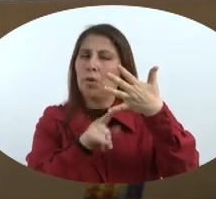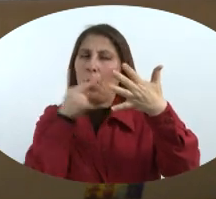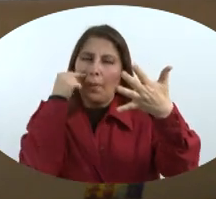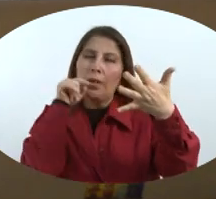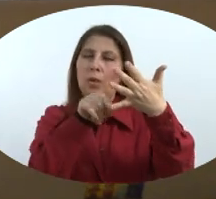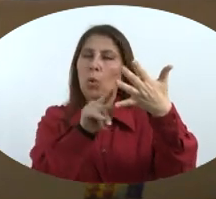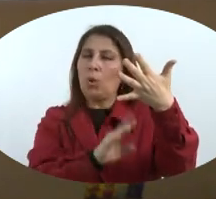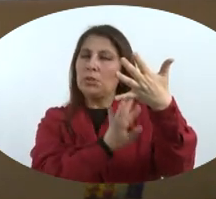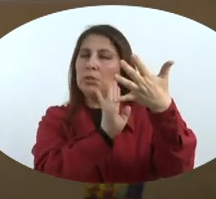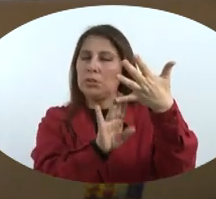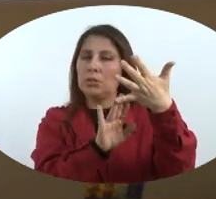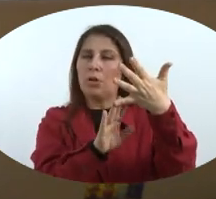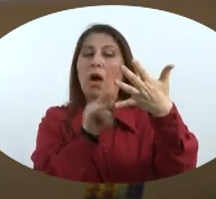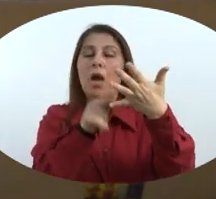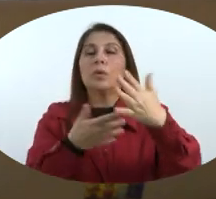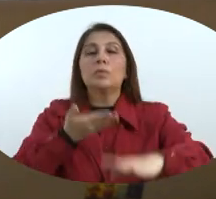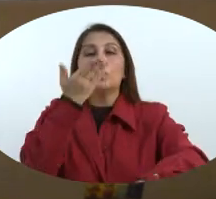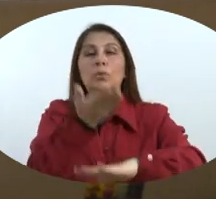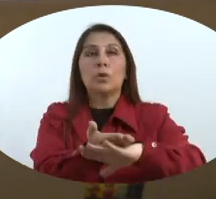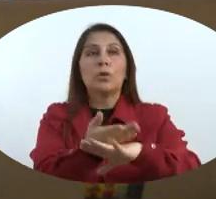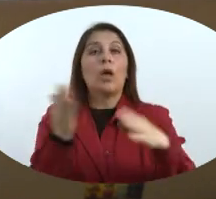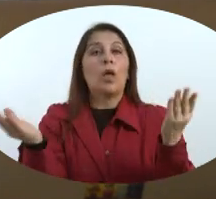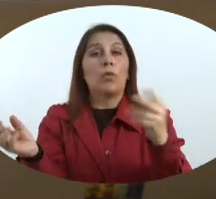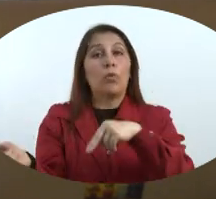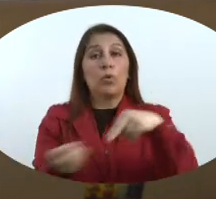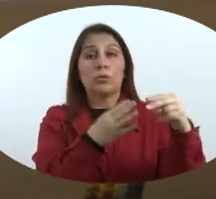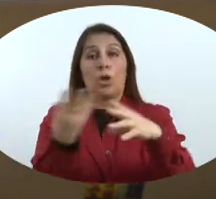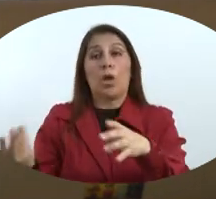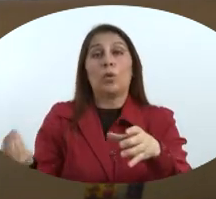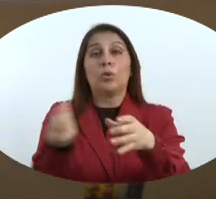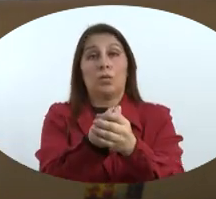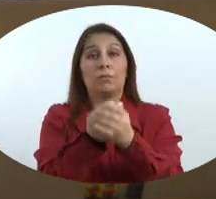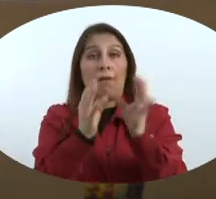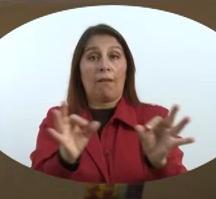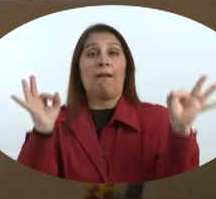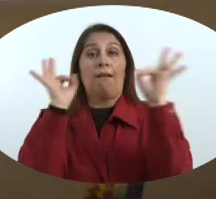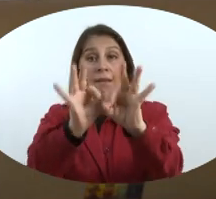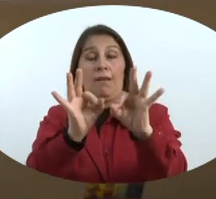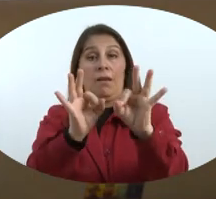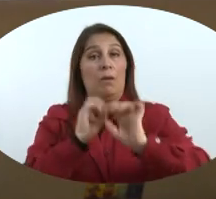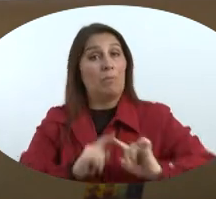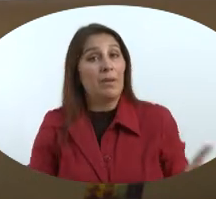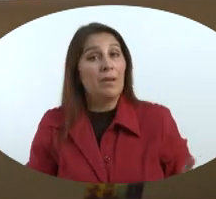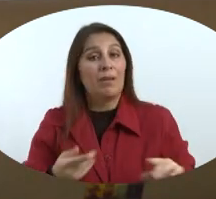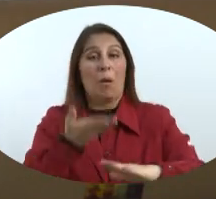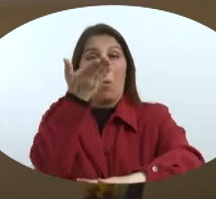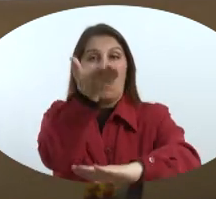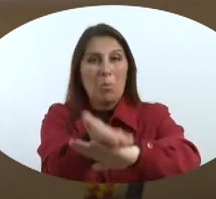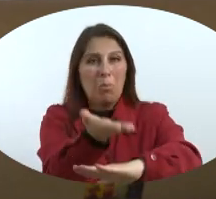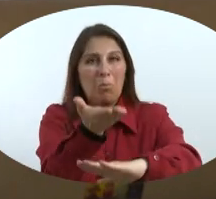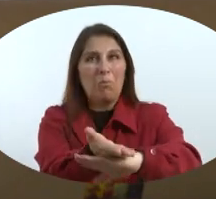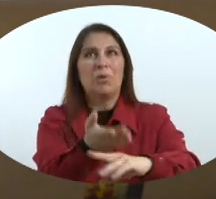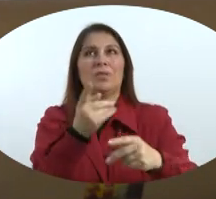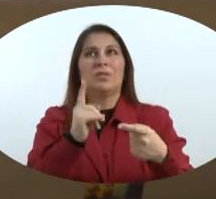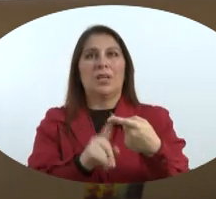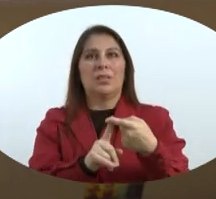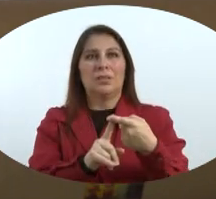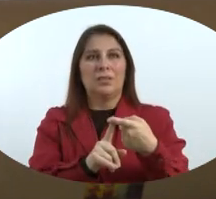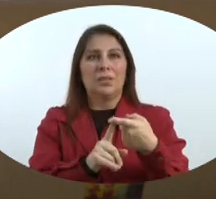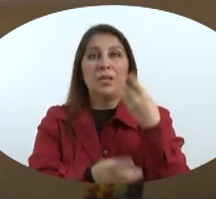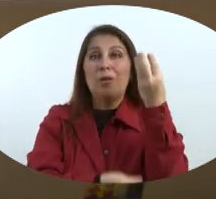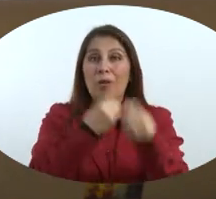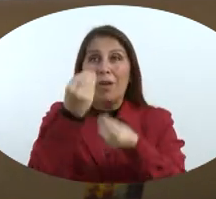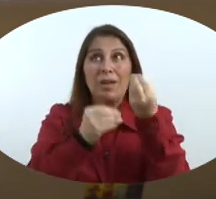en donde se plantea una educación incluyente y de calidad pero realmente las propuestas y las diferentes